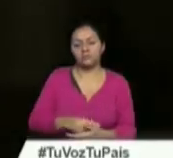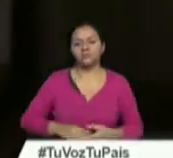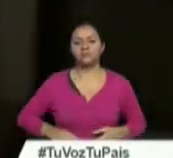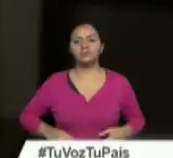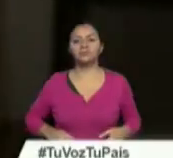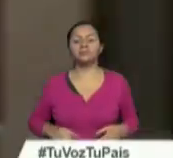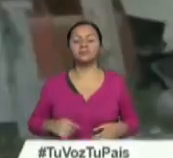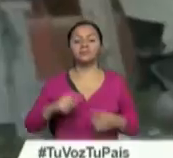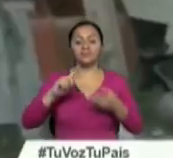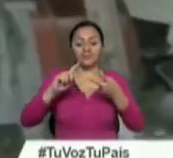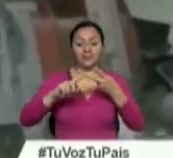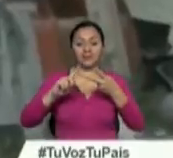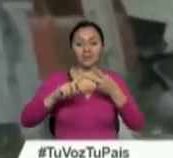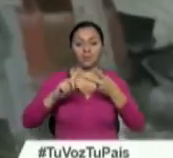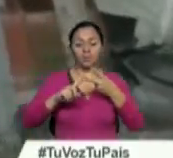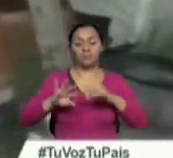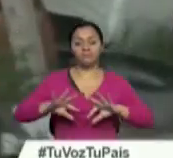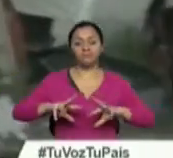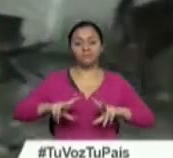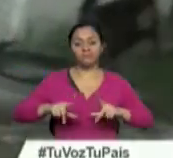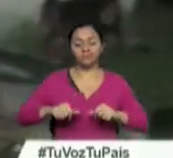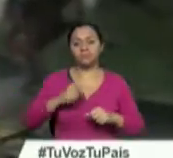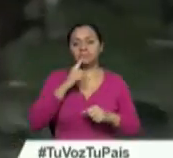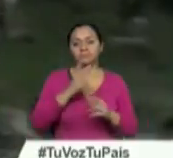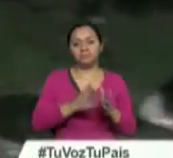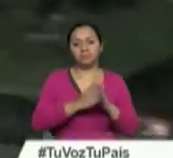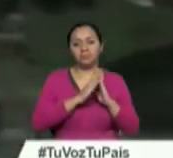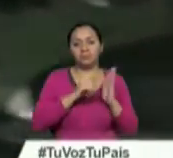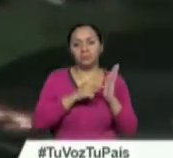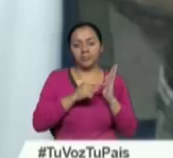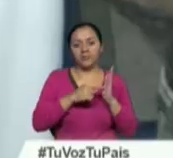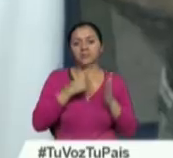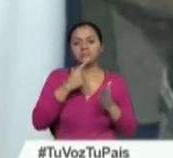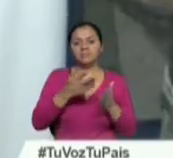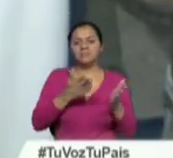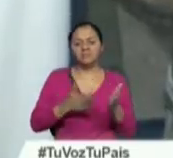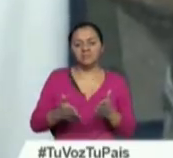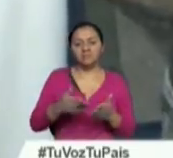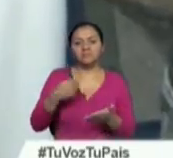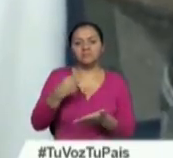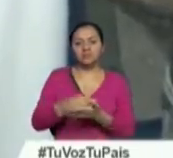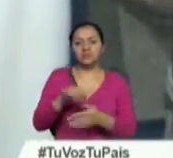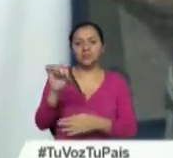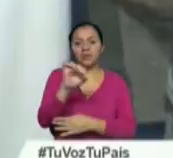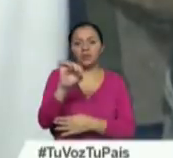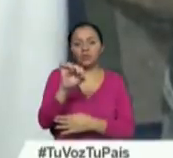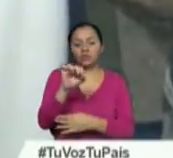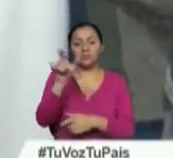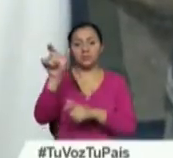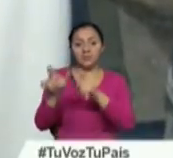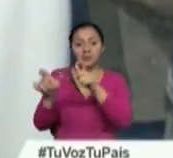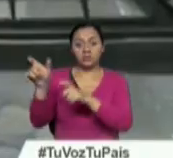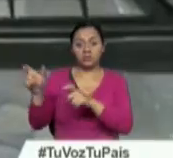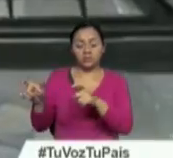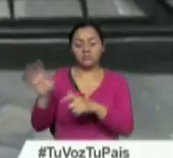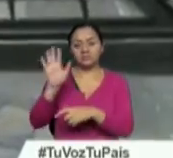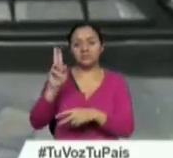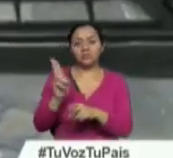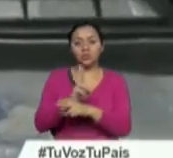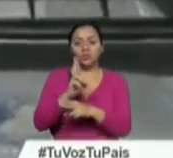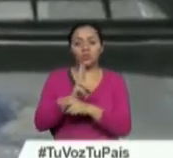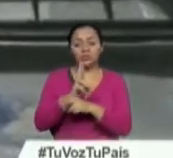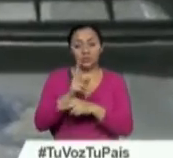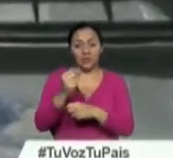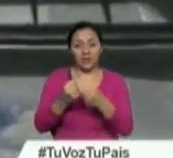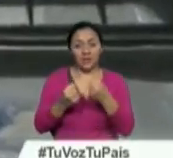La segunda modalidad de robo era bajo pedido, y esta consistía en sustraer vehículos pedidos de clientes. Cuando utilizaban este